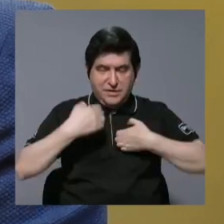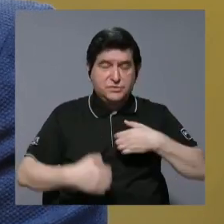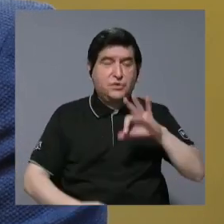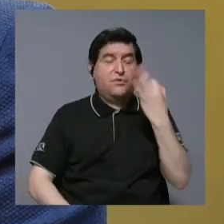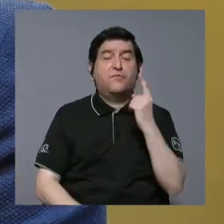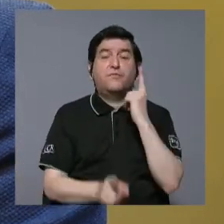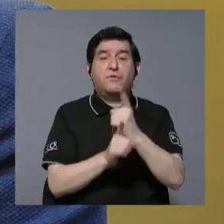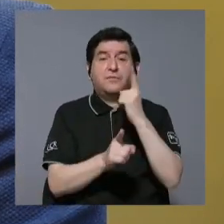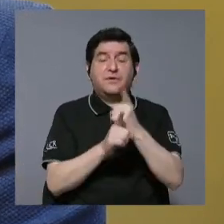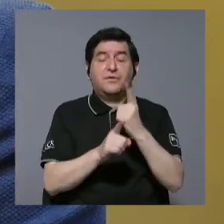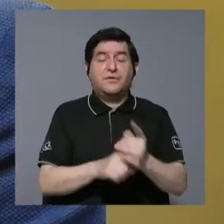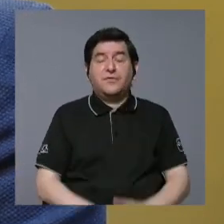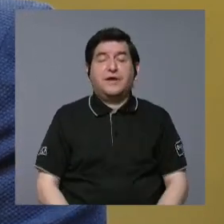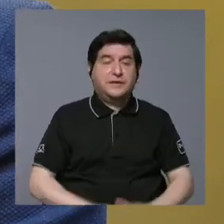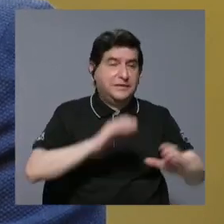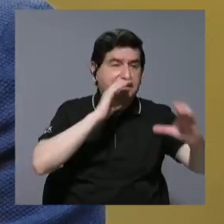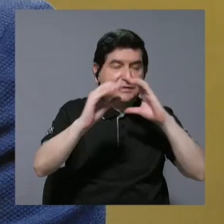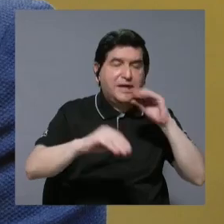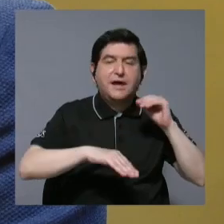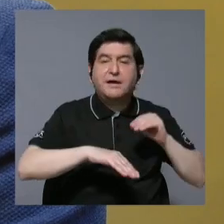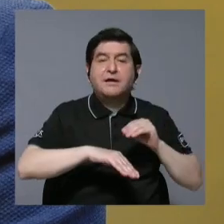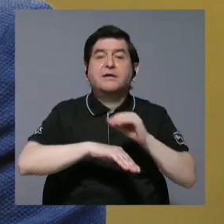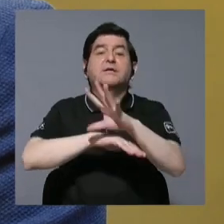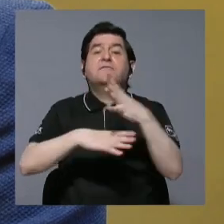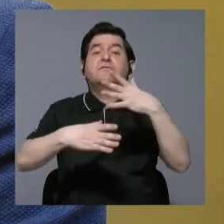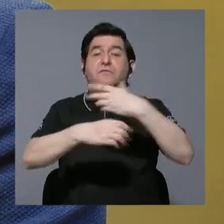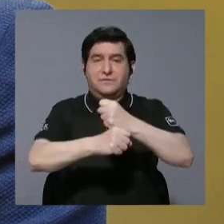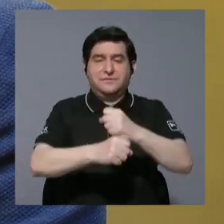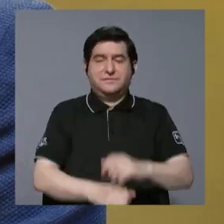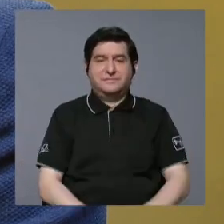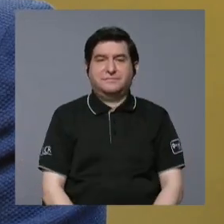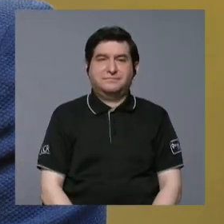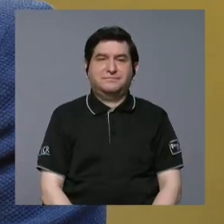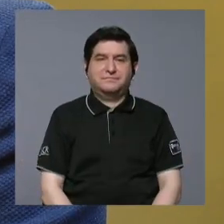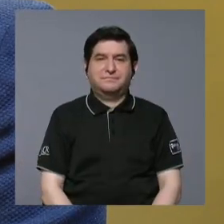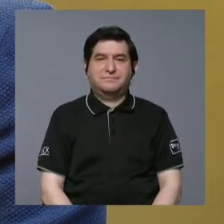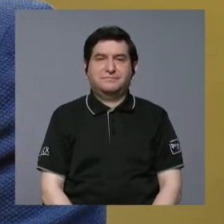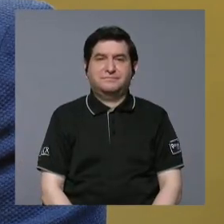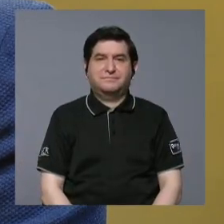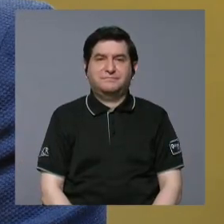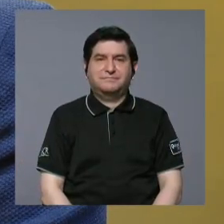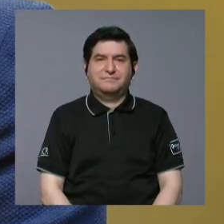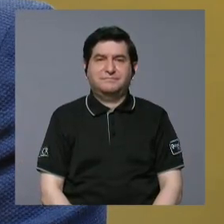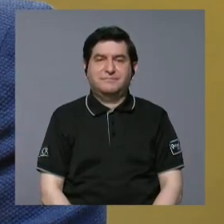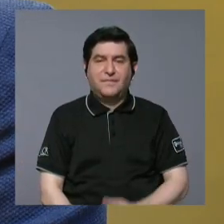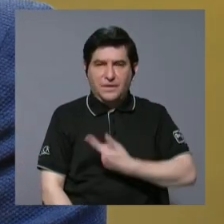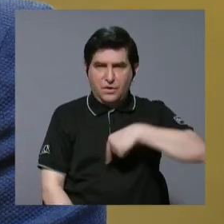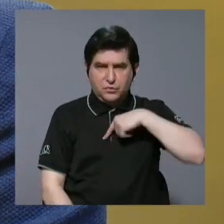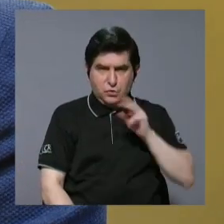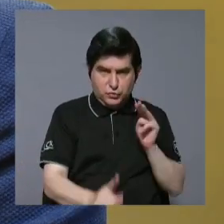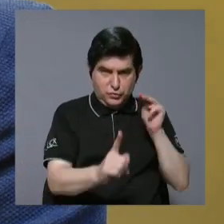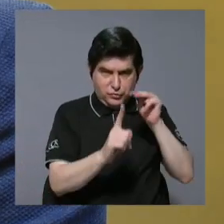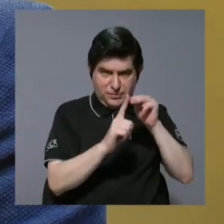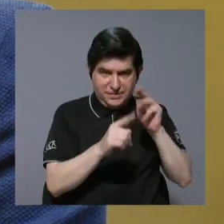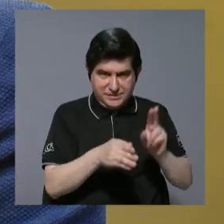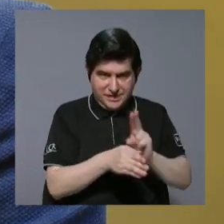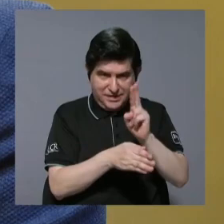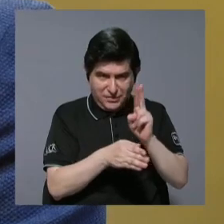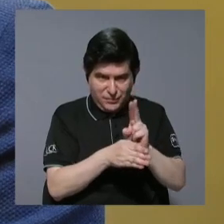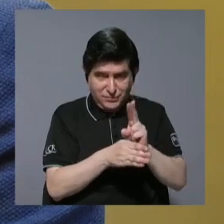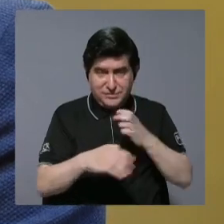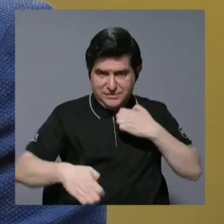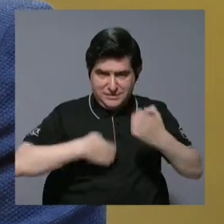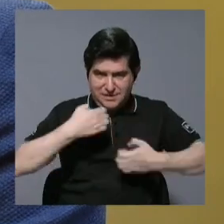comunicarse y de persuadir. Entonces, cuando basamos un mensaje